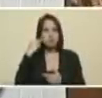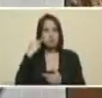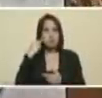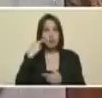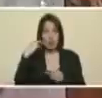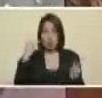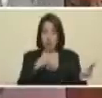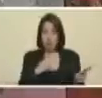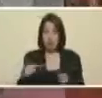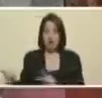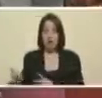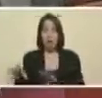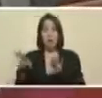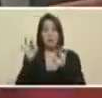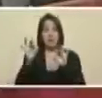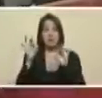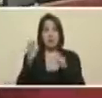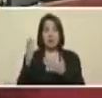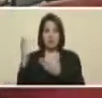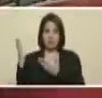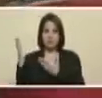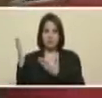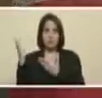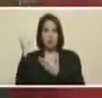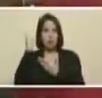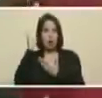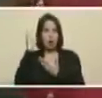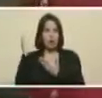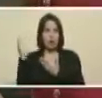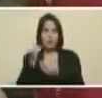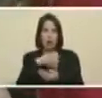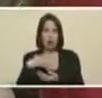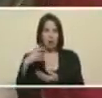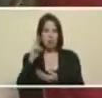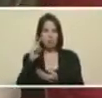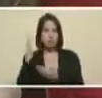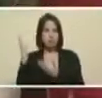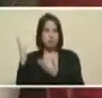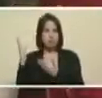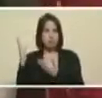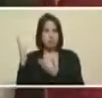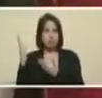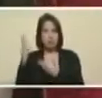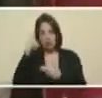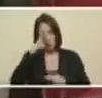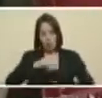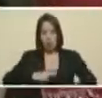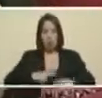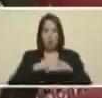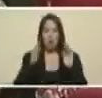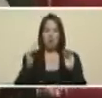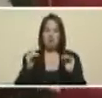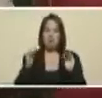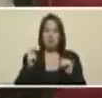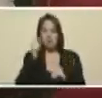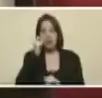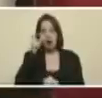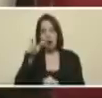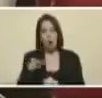a estos actos de reconocimiento y despedida de nuestro compañero Alí Rodríguez